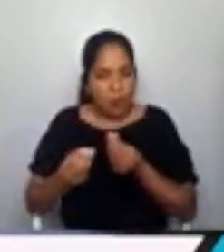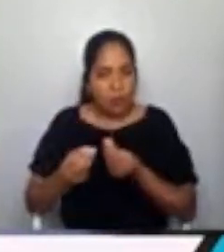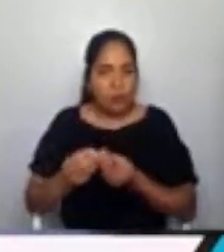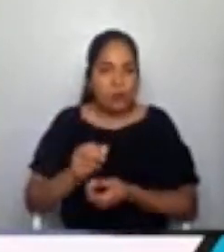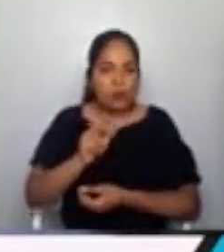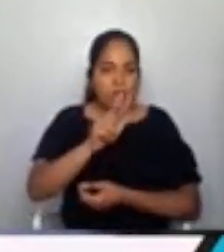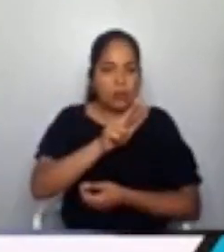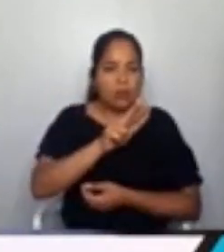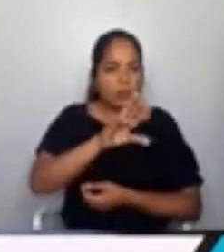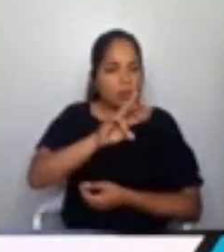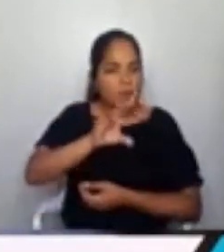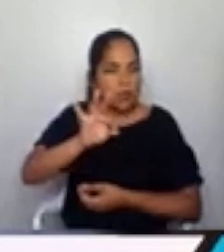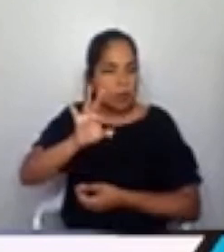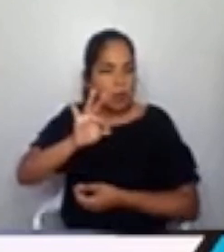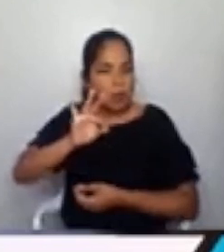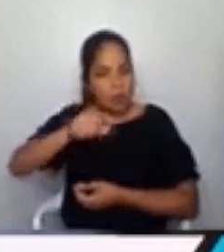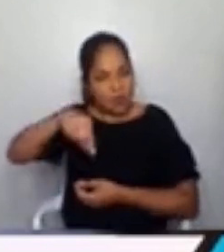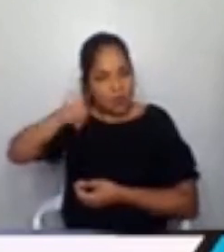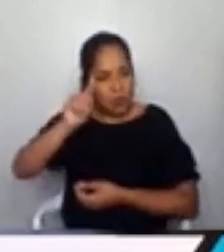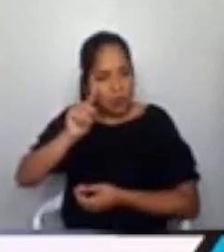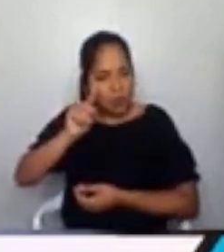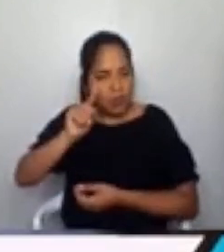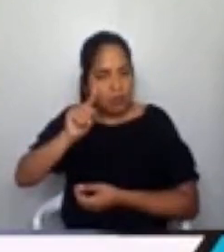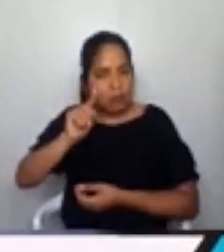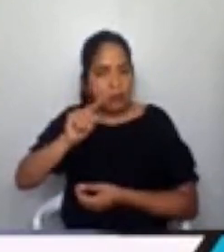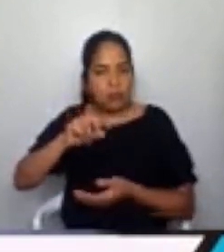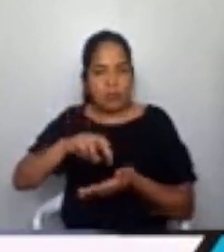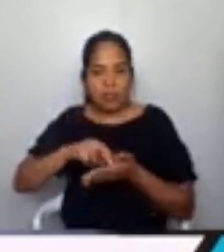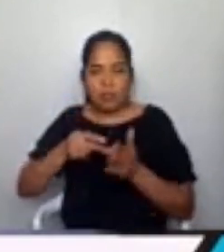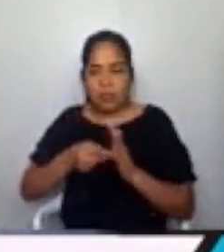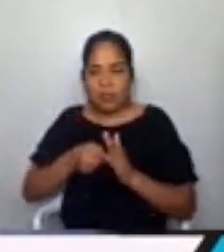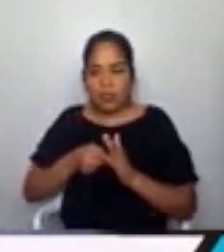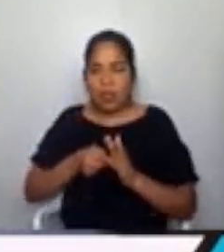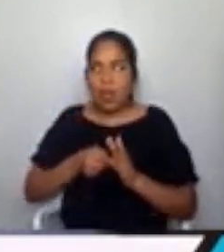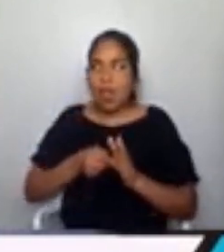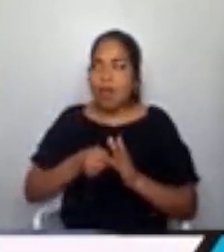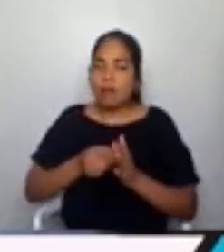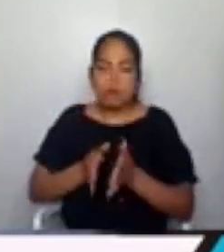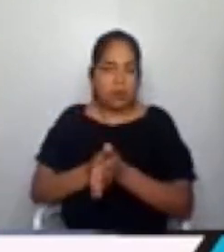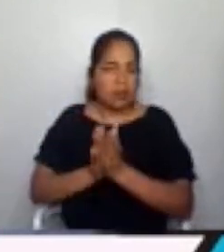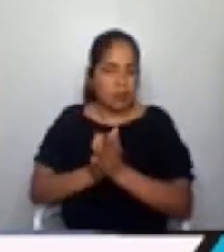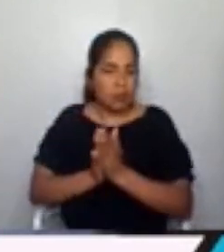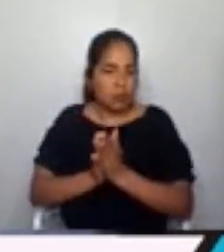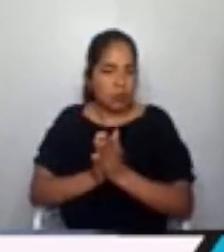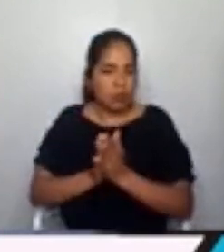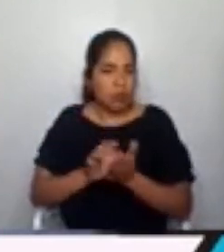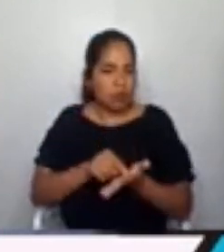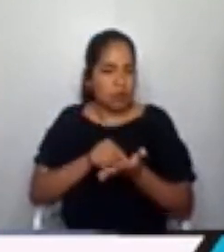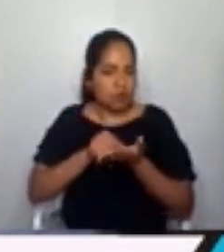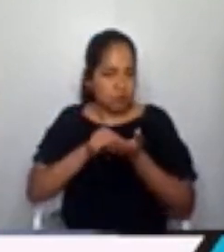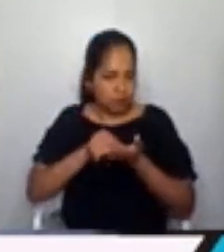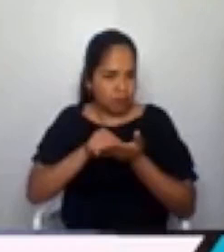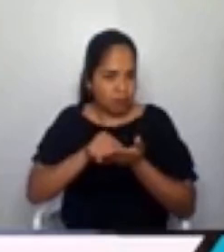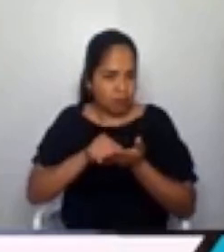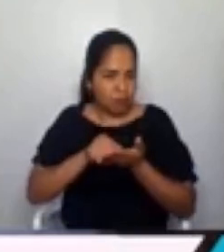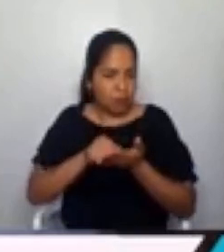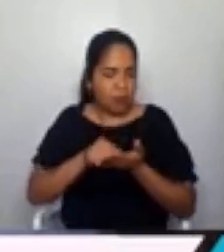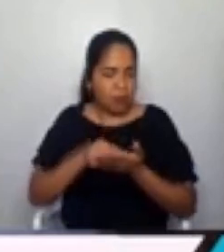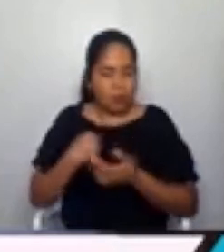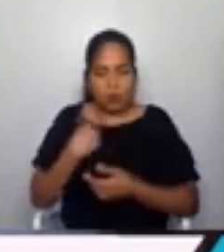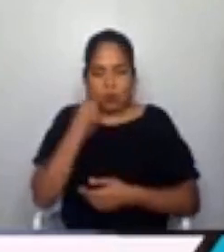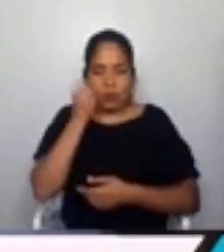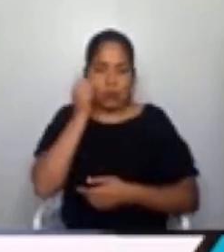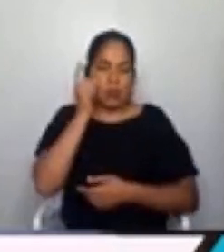millones corresponden solamente a solicitudes arbitrales. O sea, es increíble entender de que